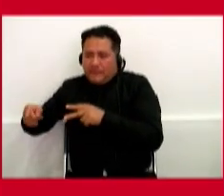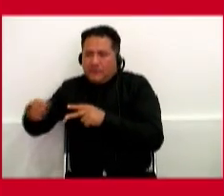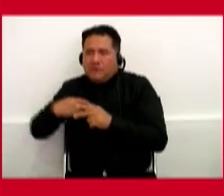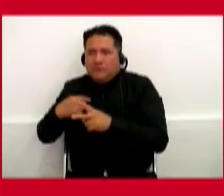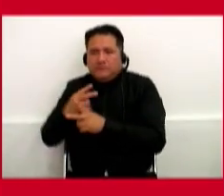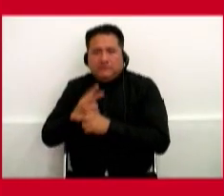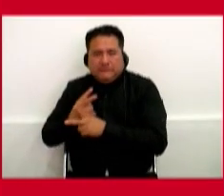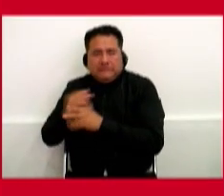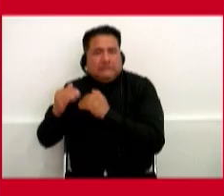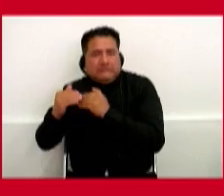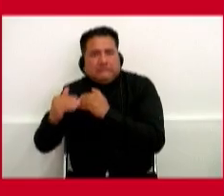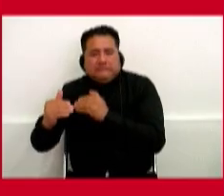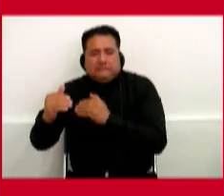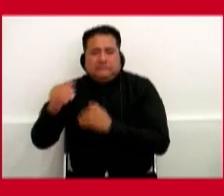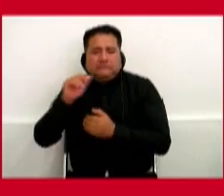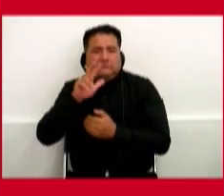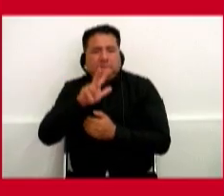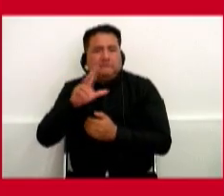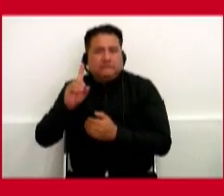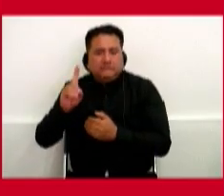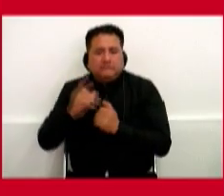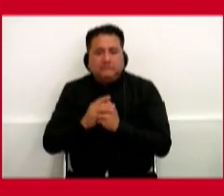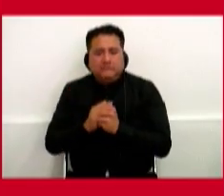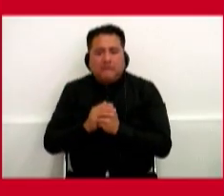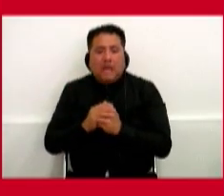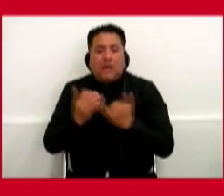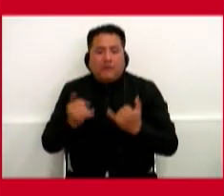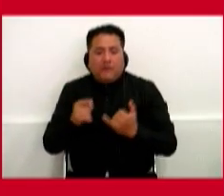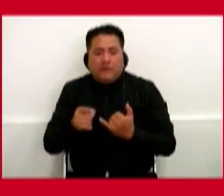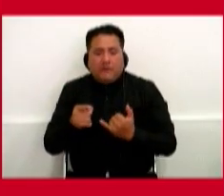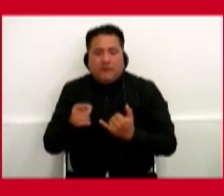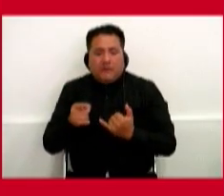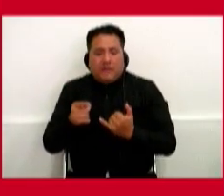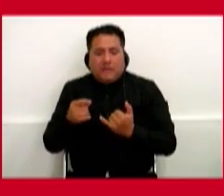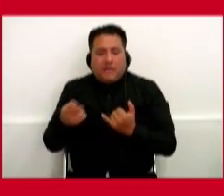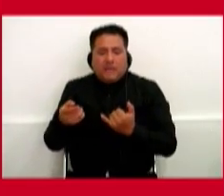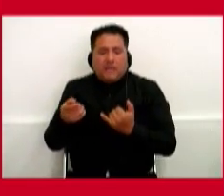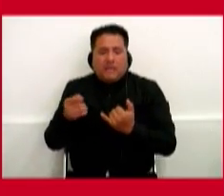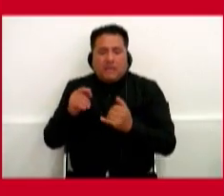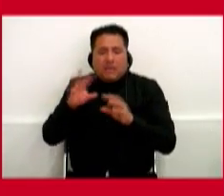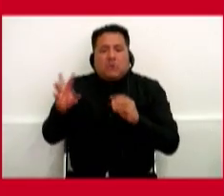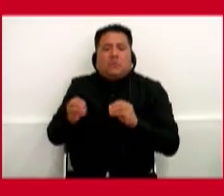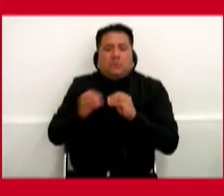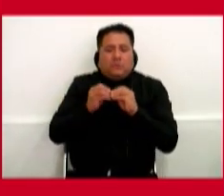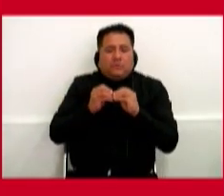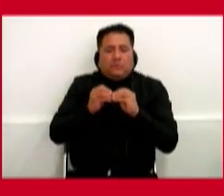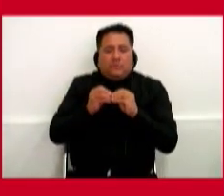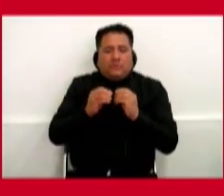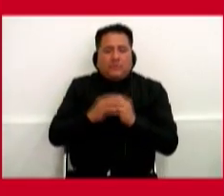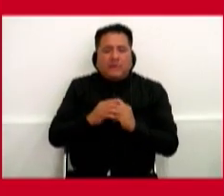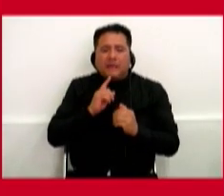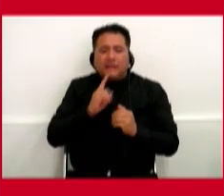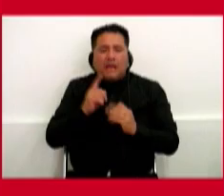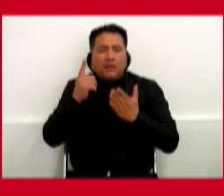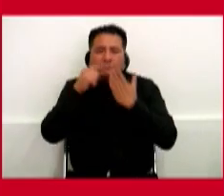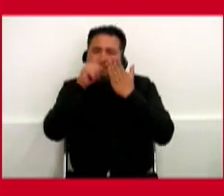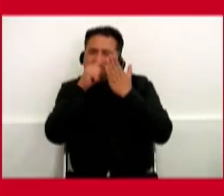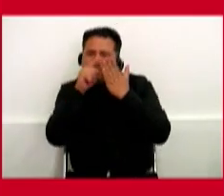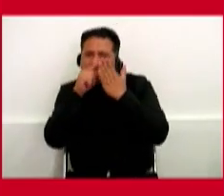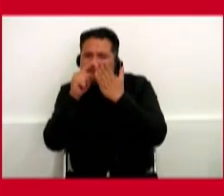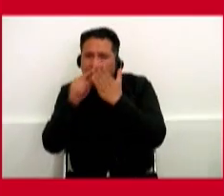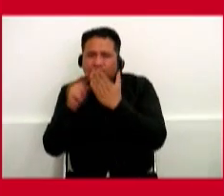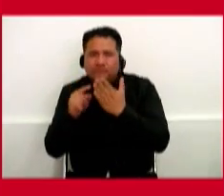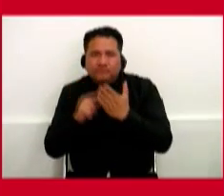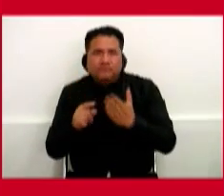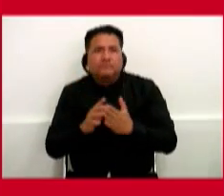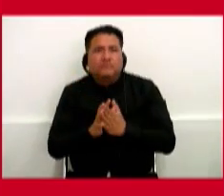¿no? También se ha incluido aquí algo muy importante que no se había tratado en los otros enfoques, que es la verificación, ¿no? Por ejemplo, en este